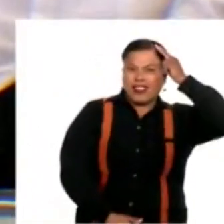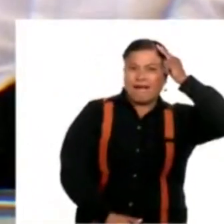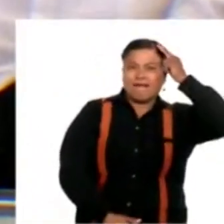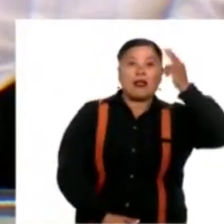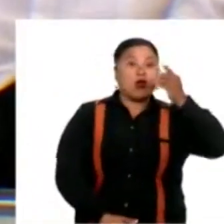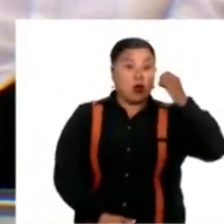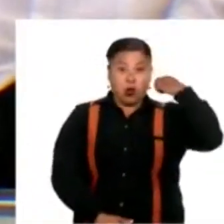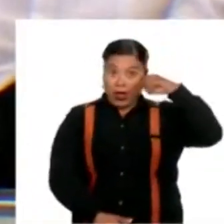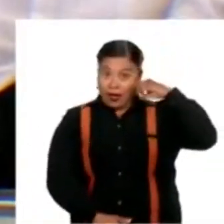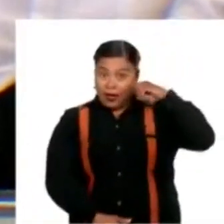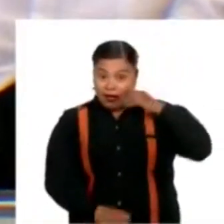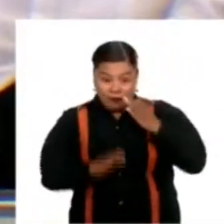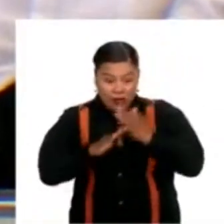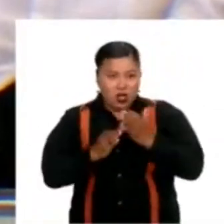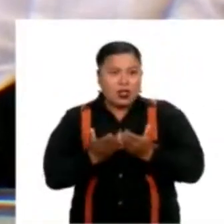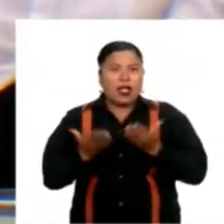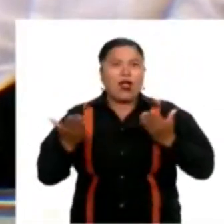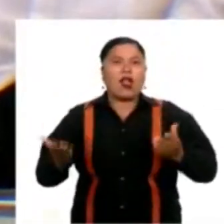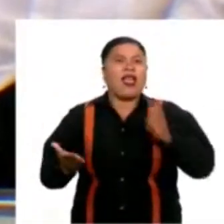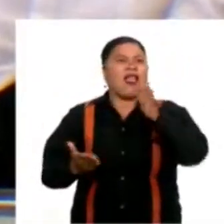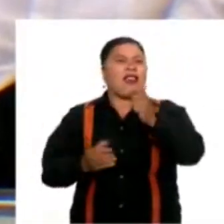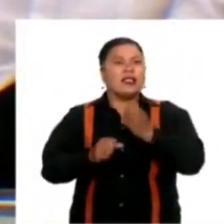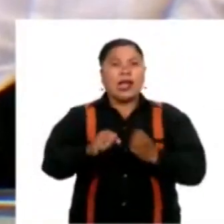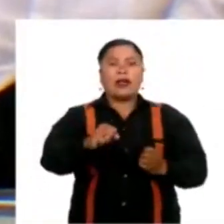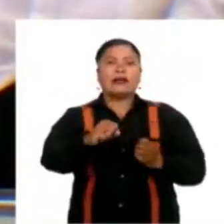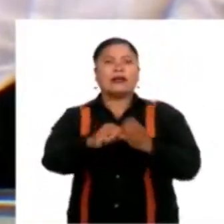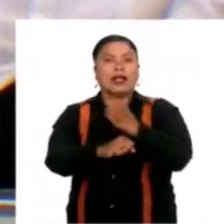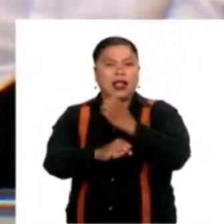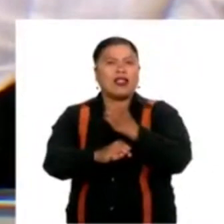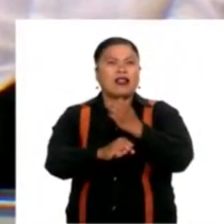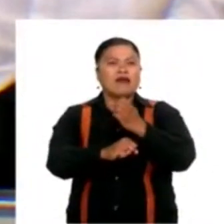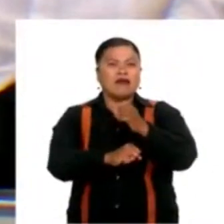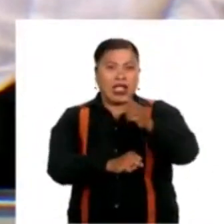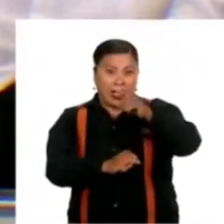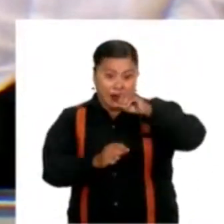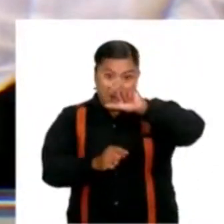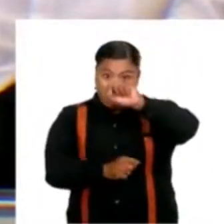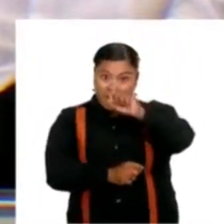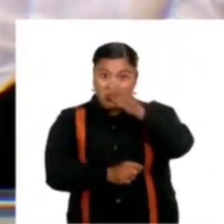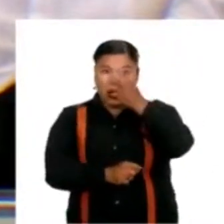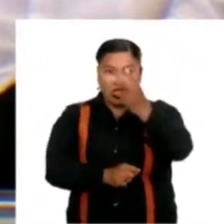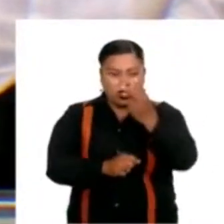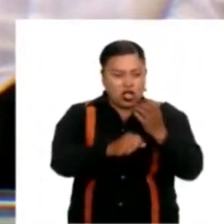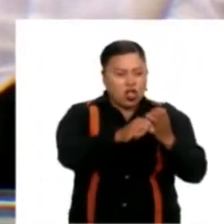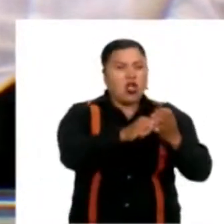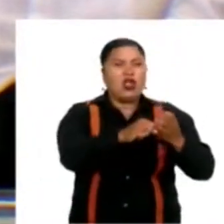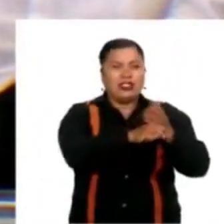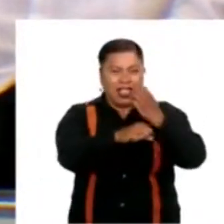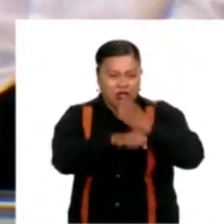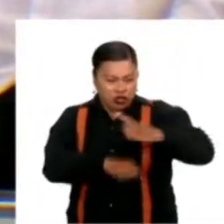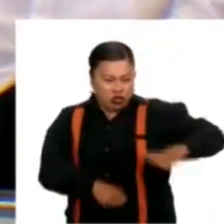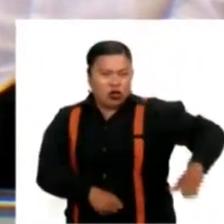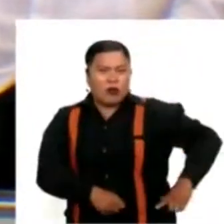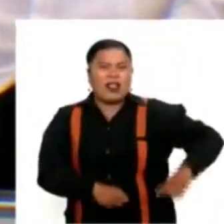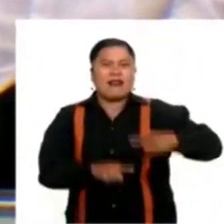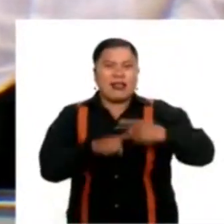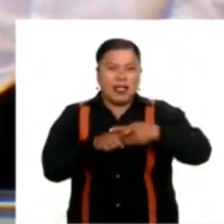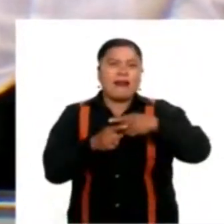Oaxaca ahora será un estado entre los 22 gobernados por la